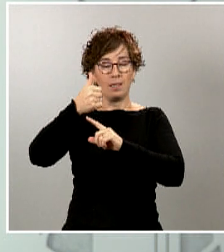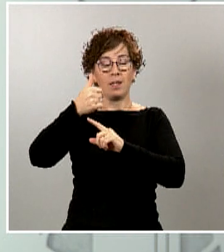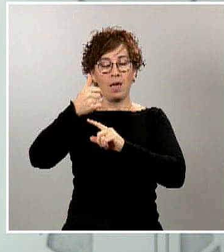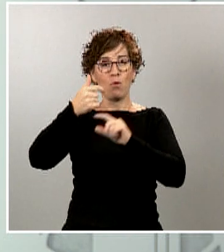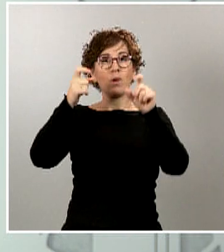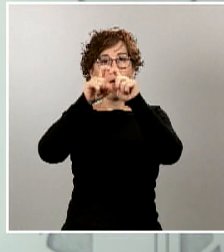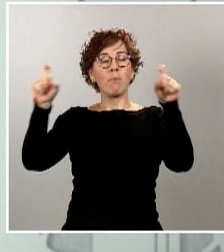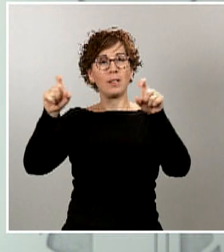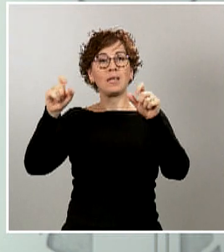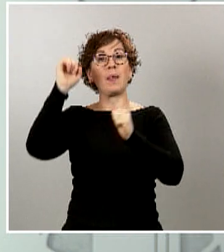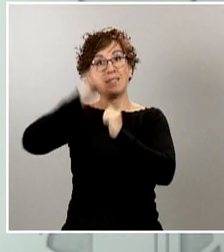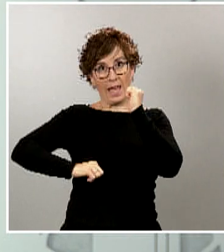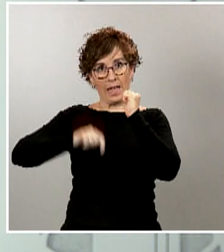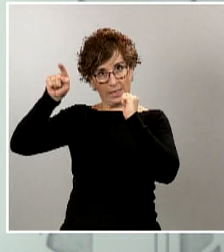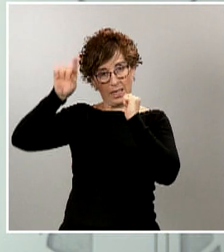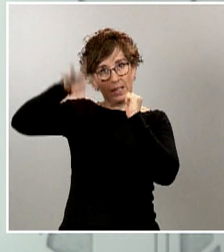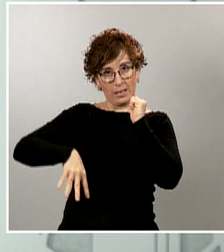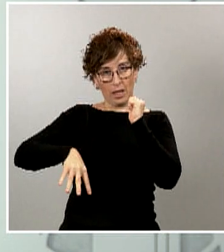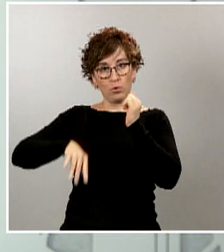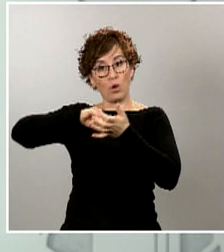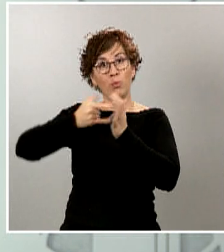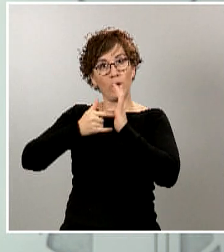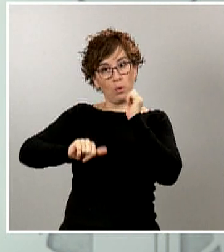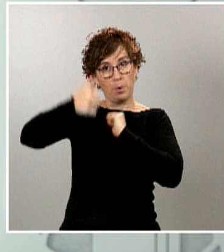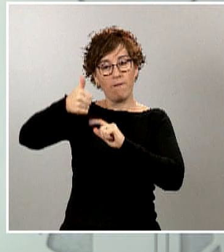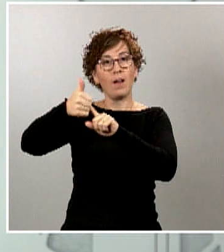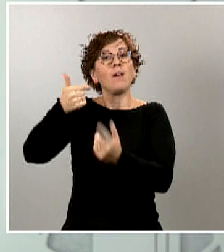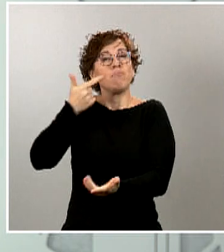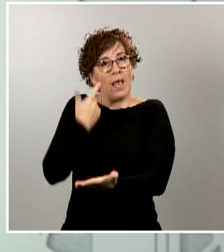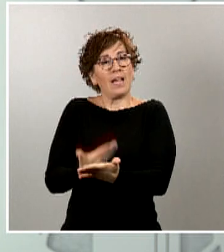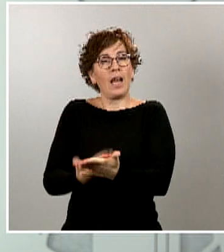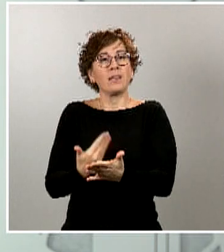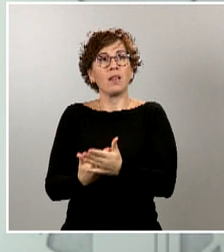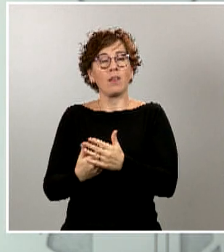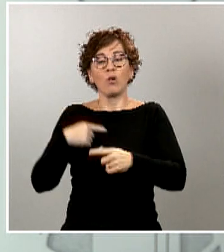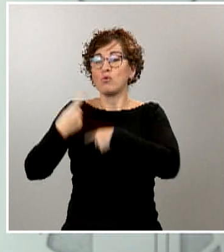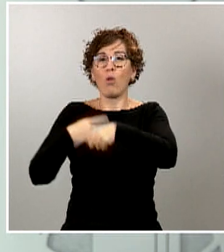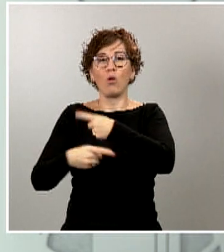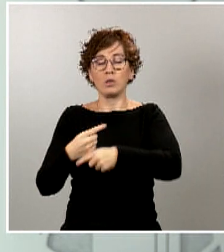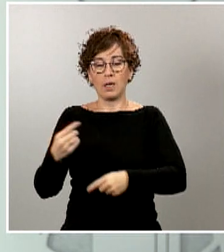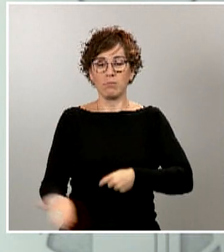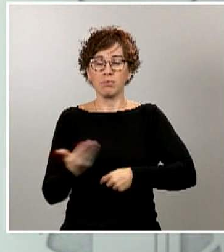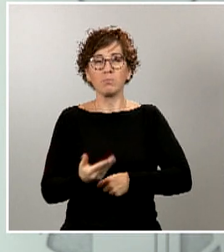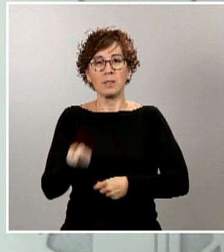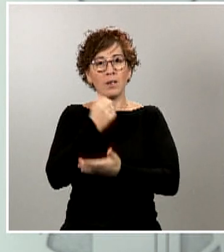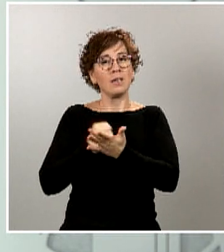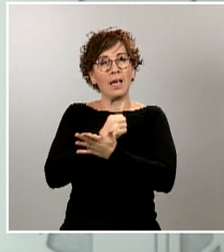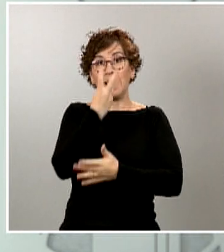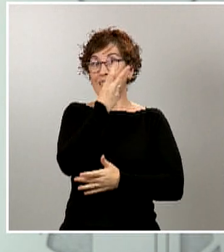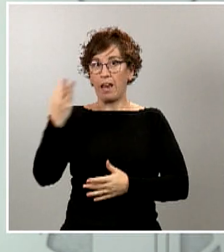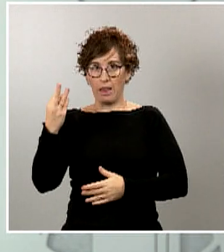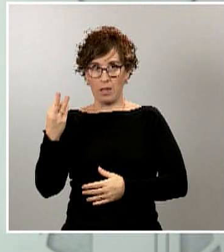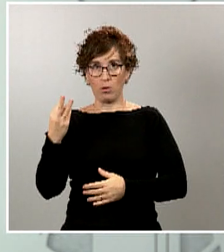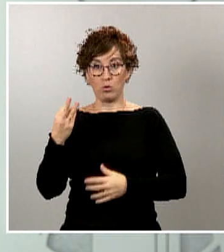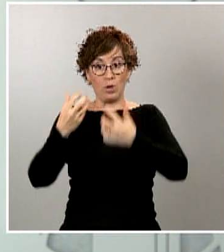Cataluña, que también puede garantizar una producción diaria de unas 300 unidades. Esta producción diaria de estos equipos